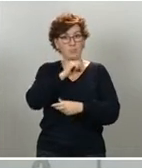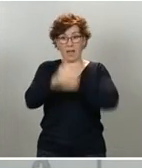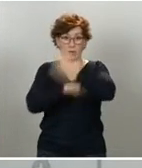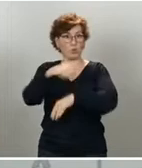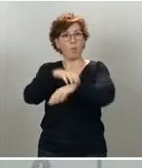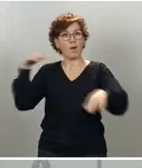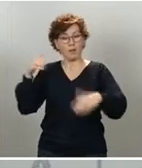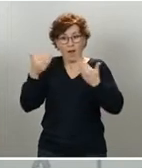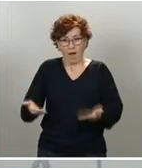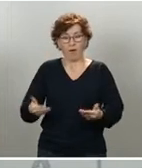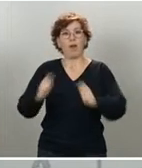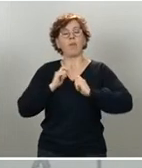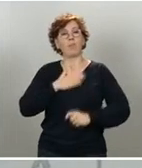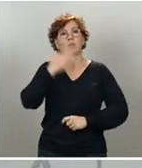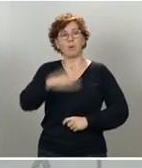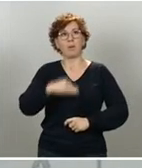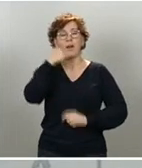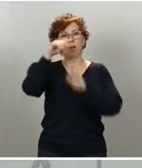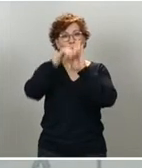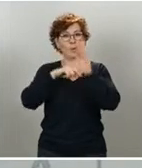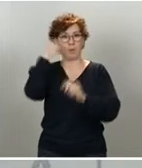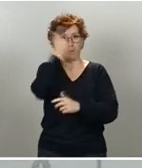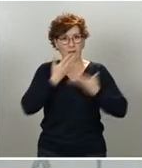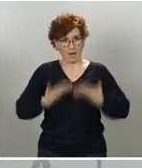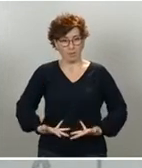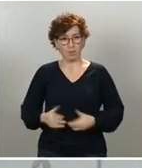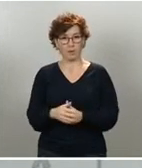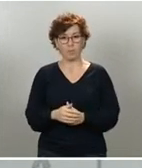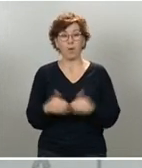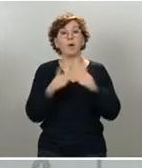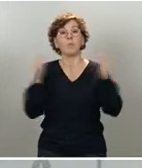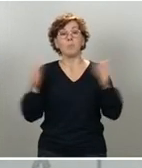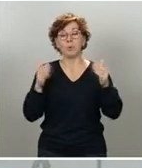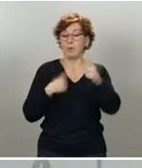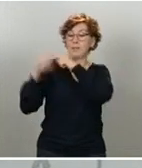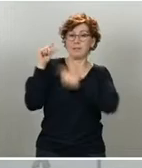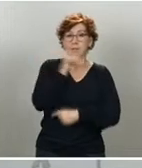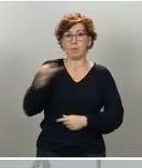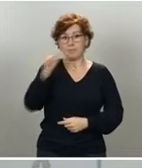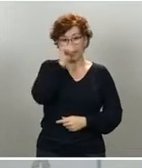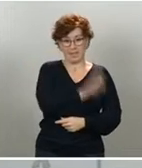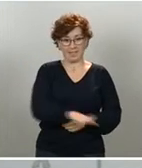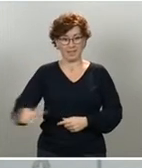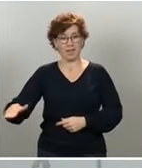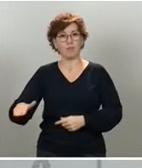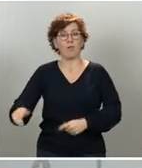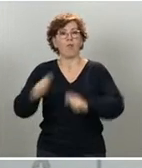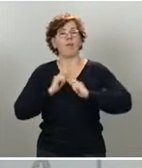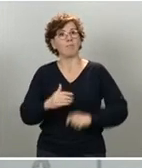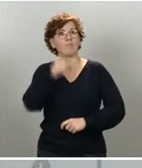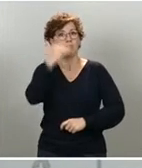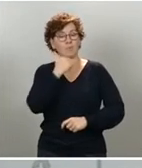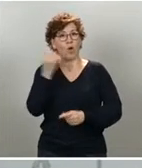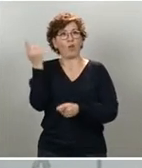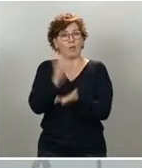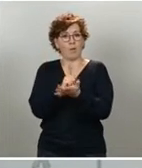alivio. Fueron los niños, las niñas, quienes empezaron la semana pasada a devolver la alegría a nuestras calles, a nuestras plazas, y hoy mismo